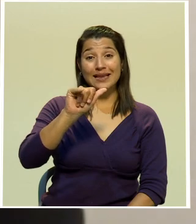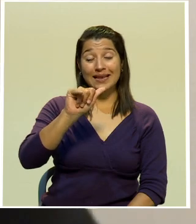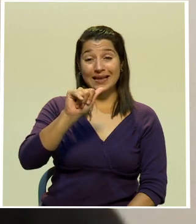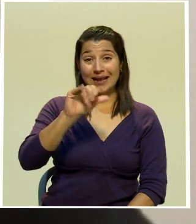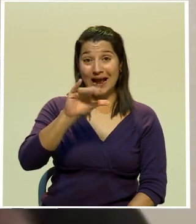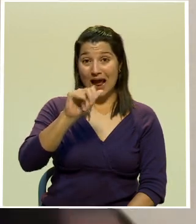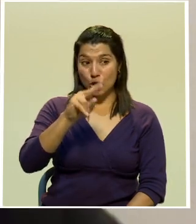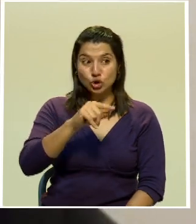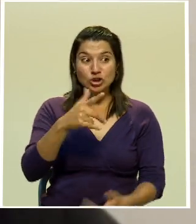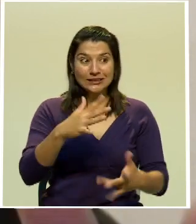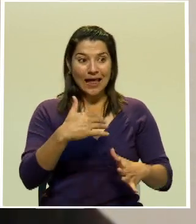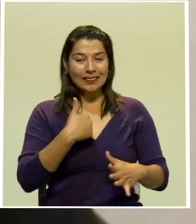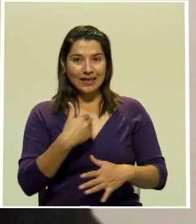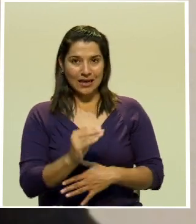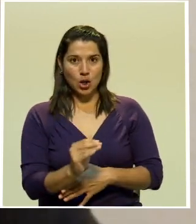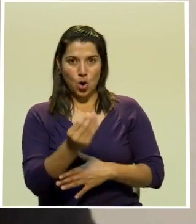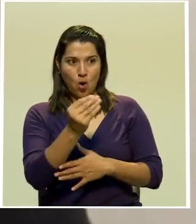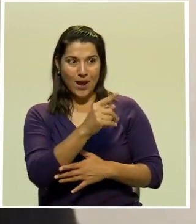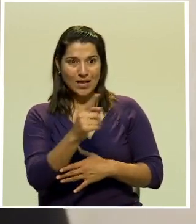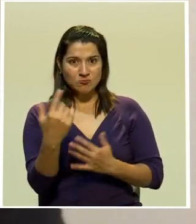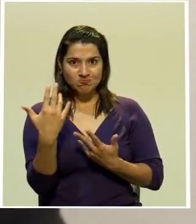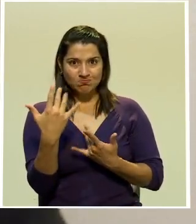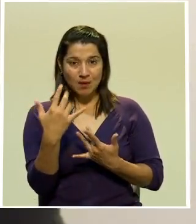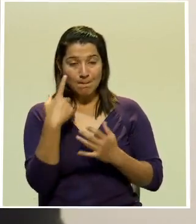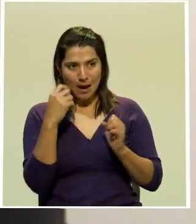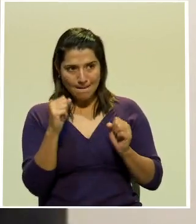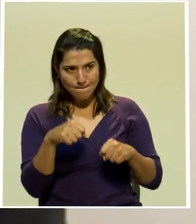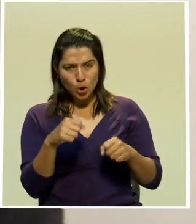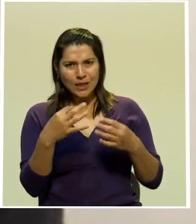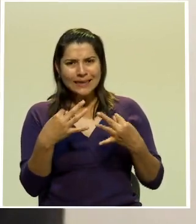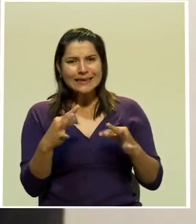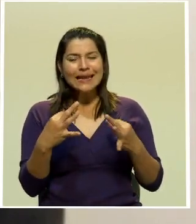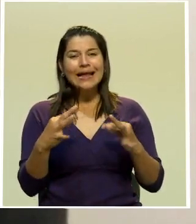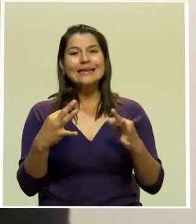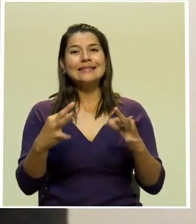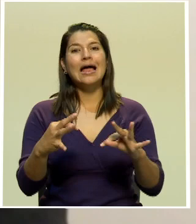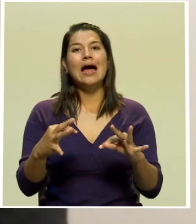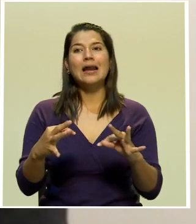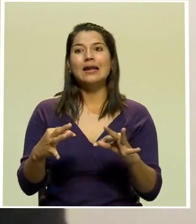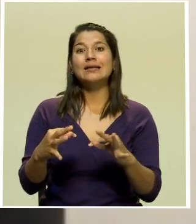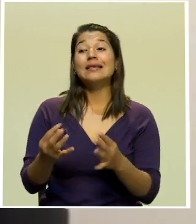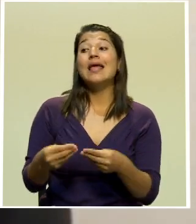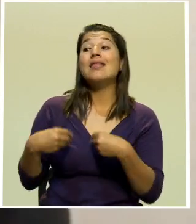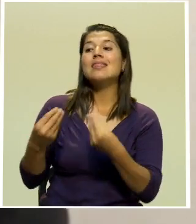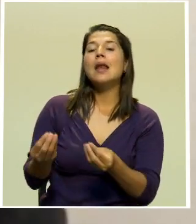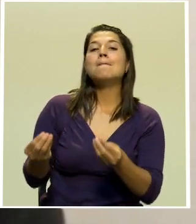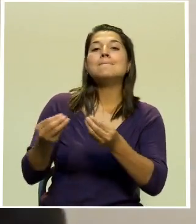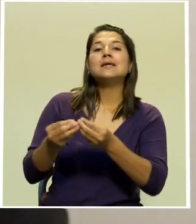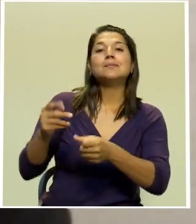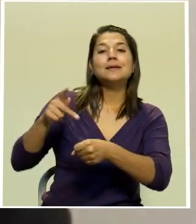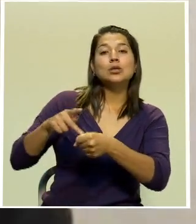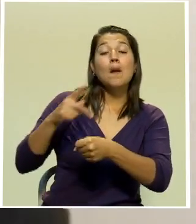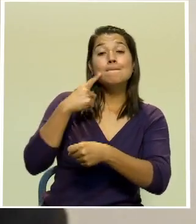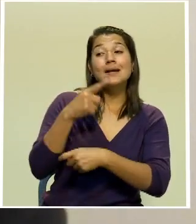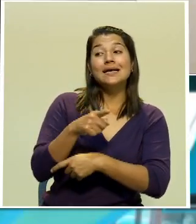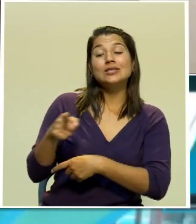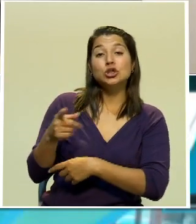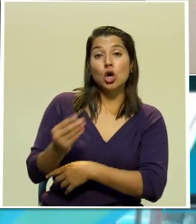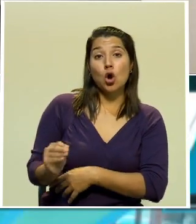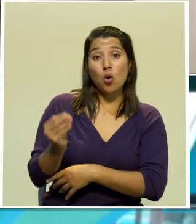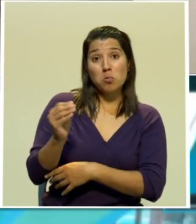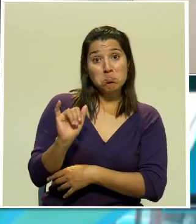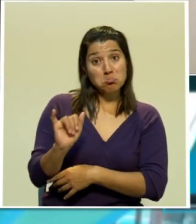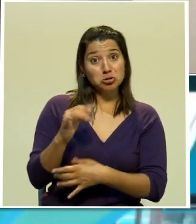que estaban esperando que pasara esta elección para empezar a tratar de tomar una posición más protagónica dentro de sus partidos. Y eso